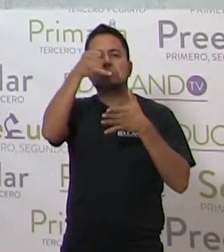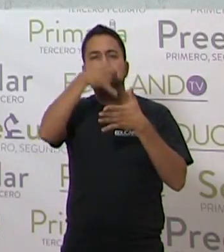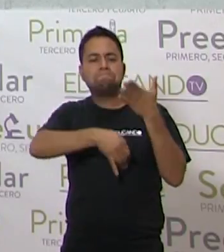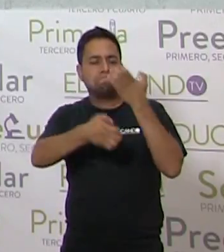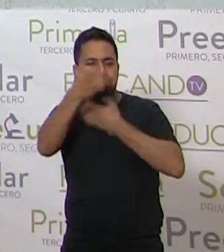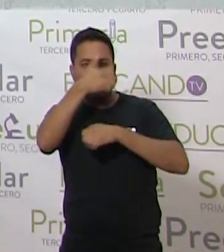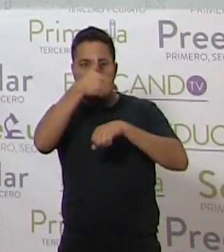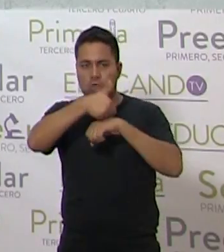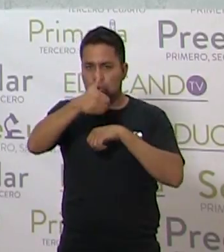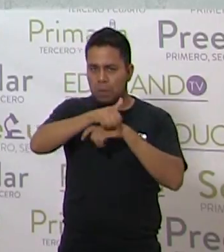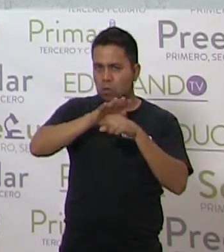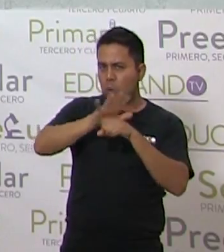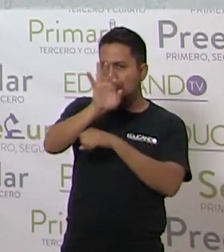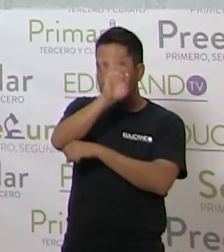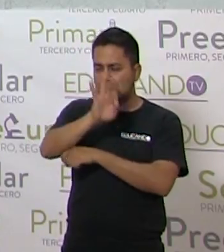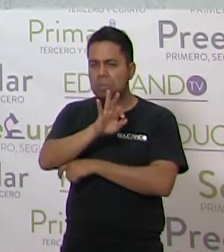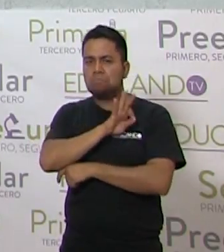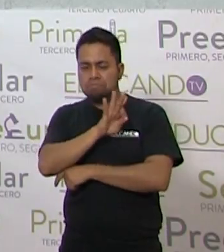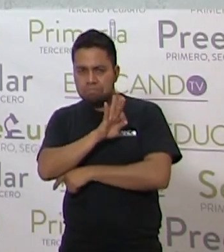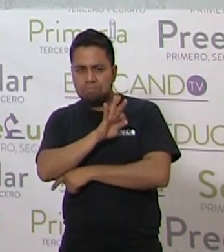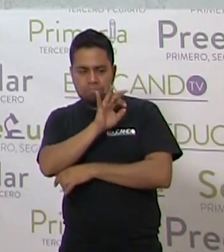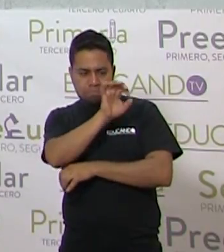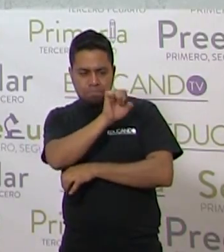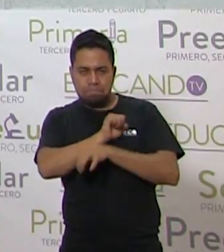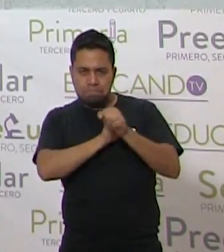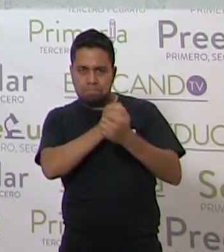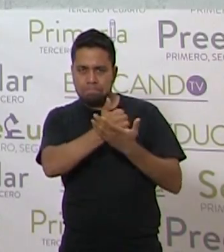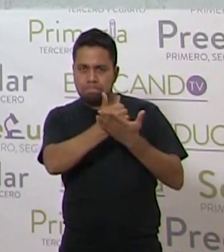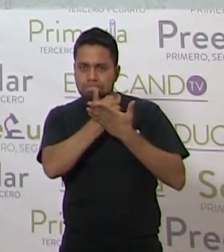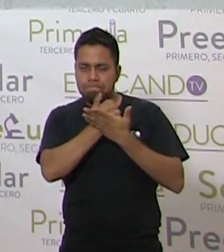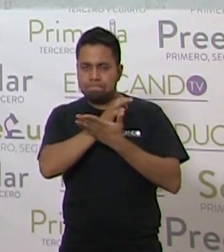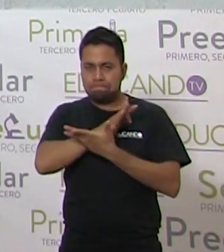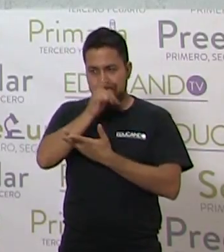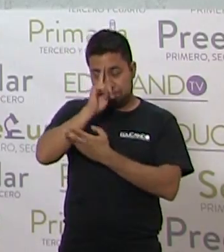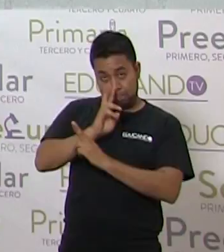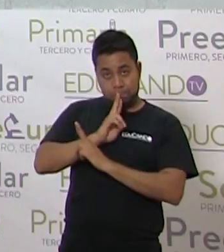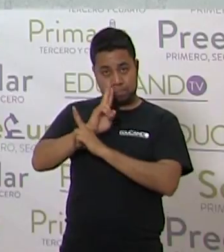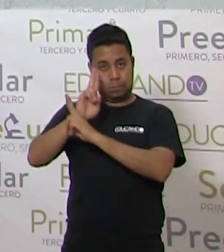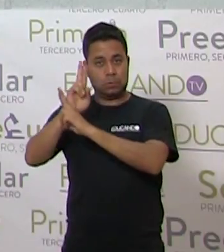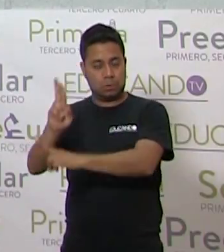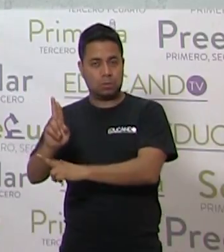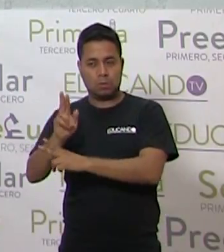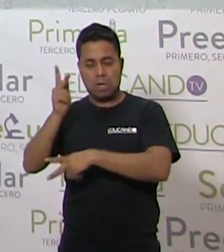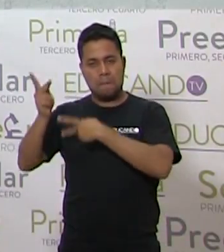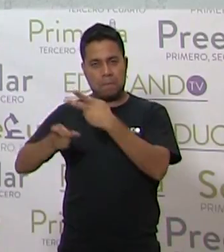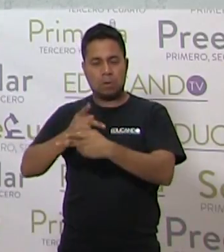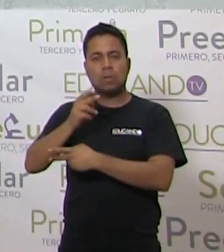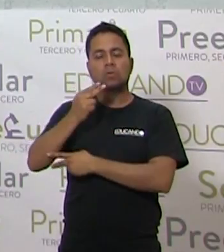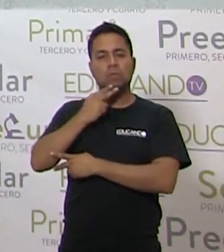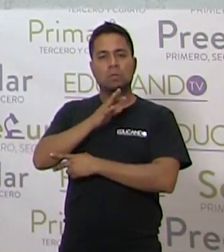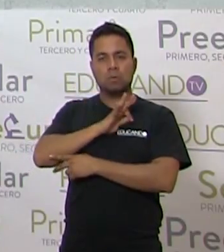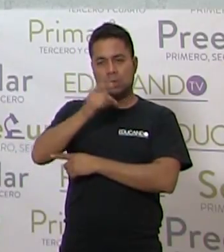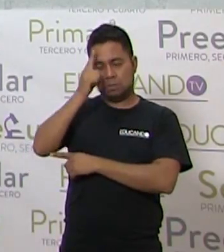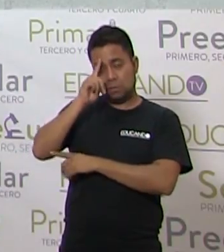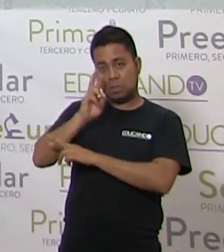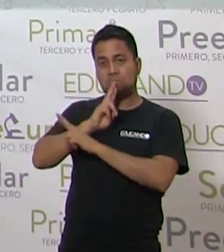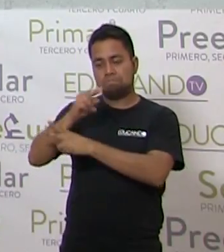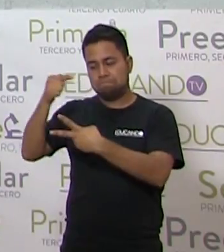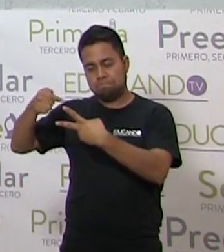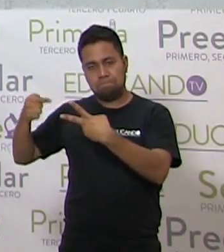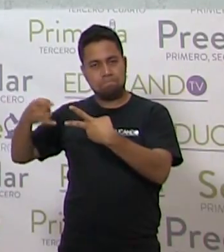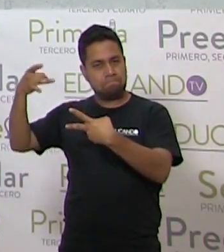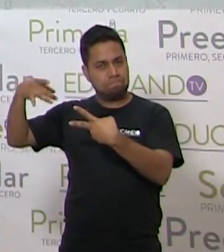los números viendo los porcentajes que también nos van a estar diciendo algo y que podemos utilizarlo para contestarlas